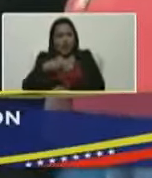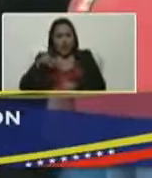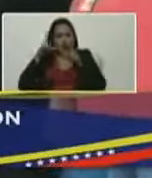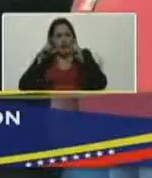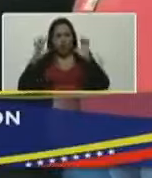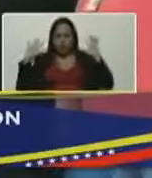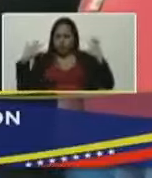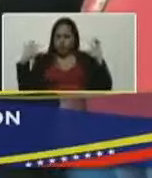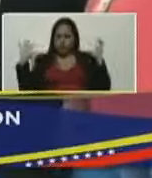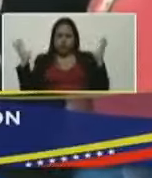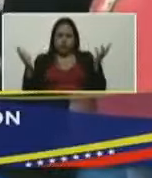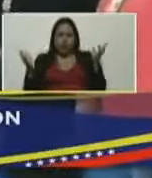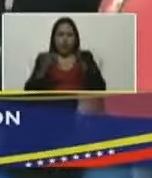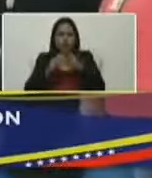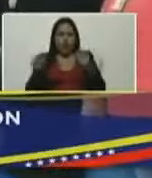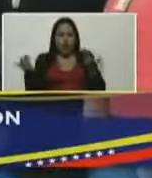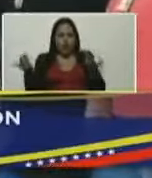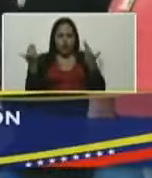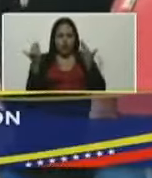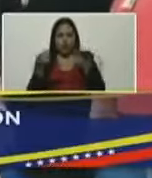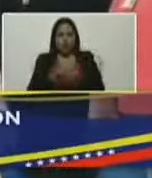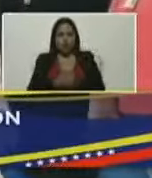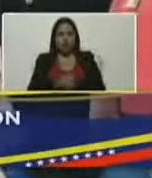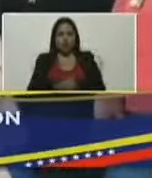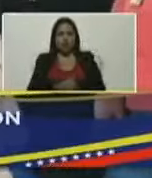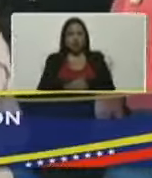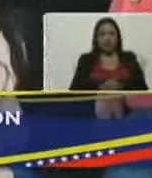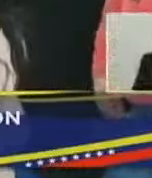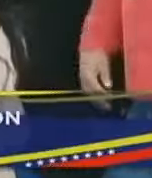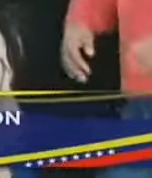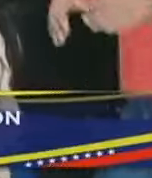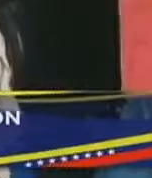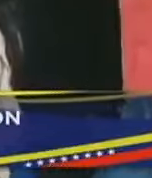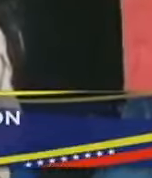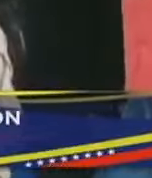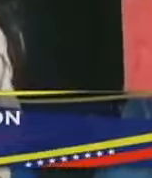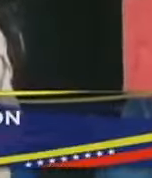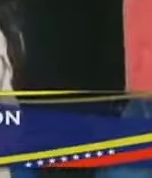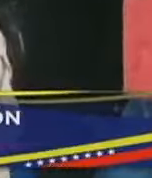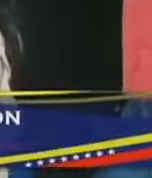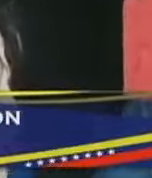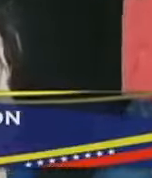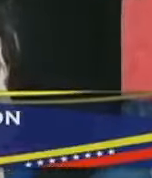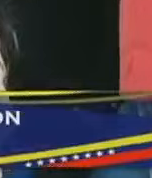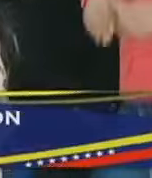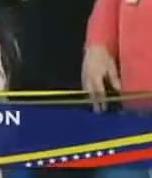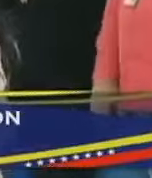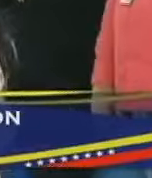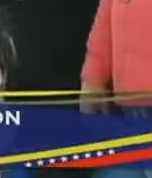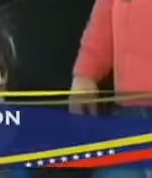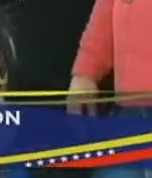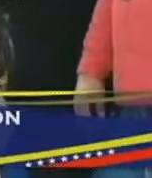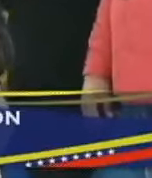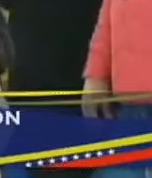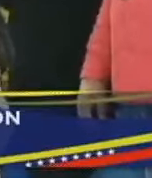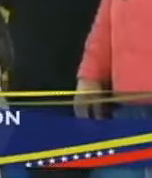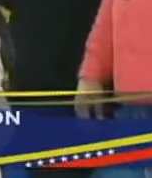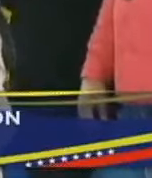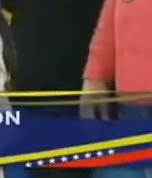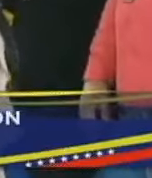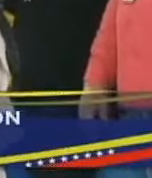foto que salga a todos ustedes. De recuerdo. Para publicarla en mis redes sociales hoy. ¿Están de